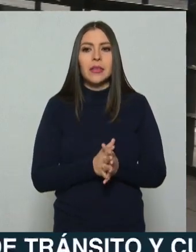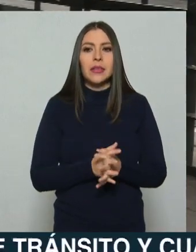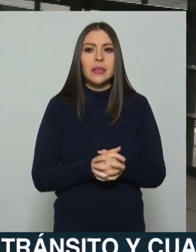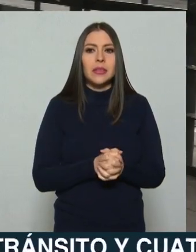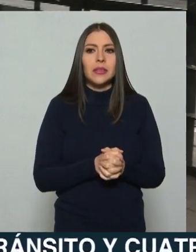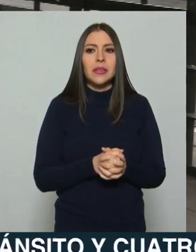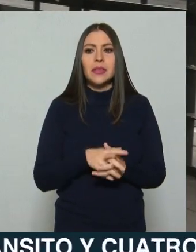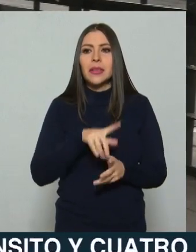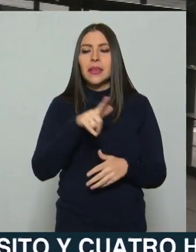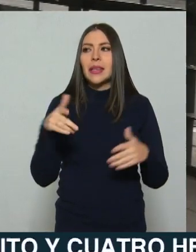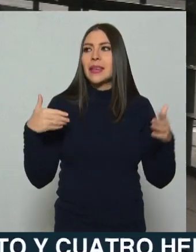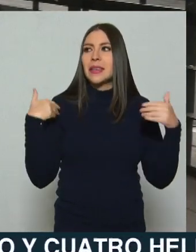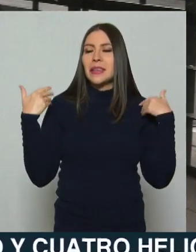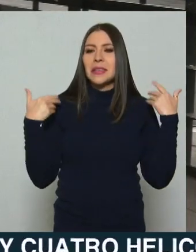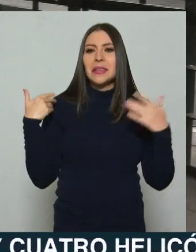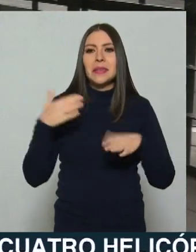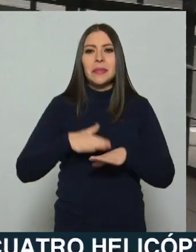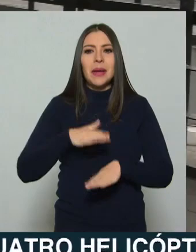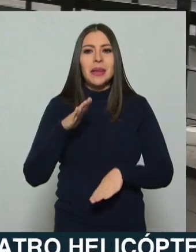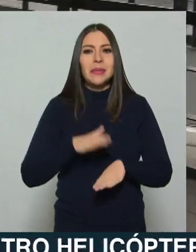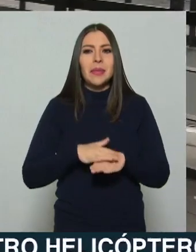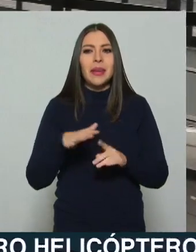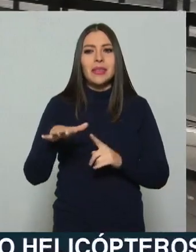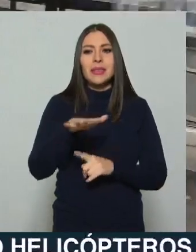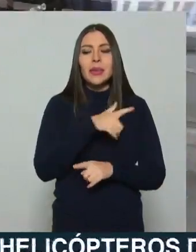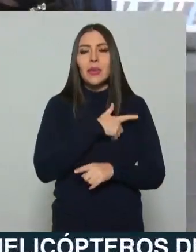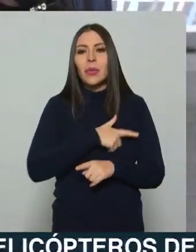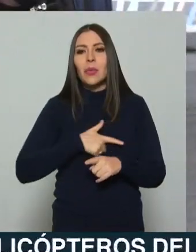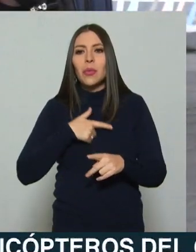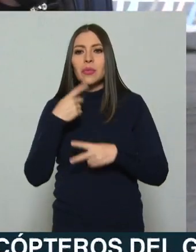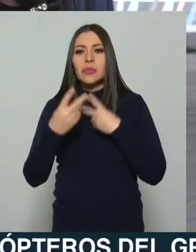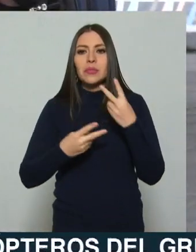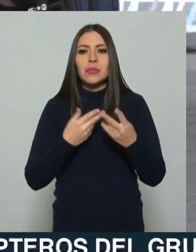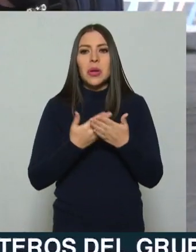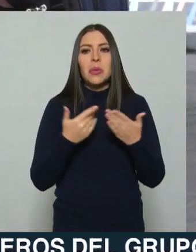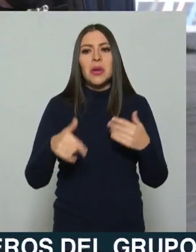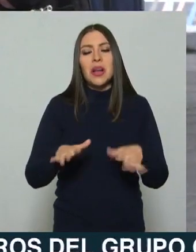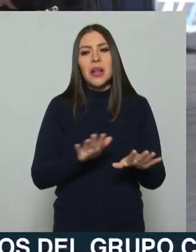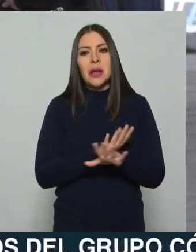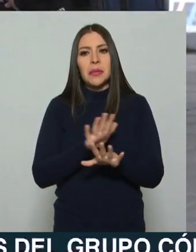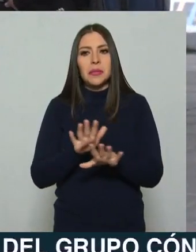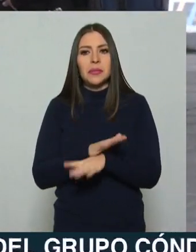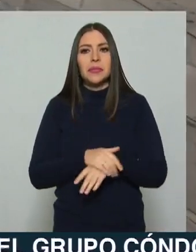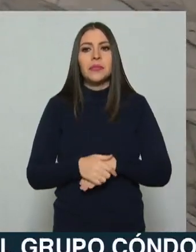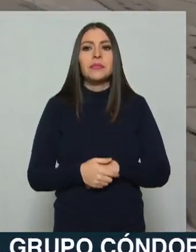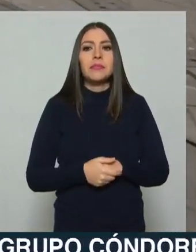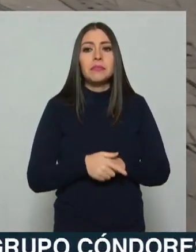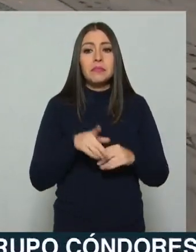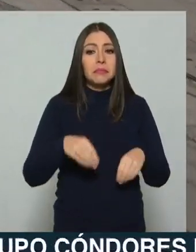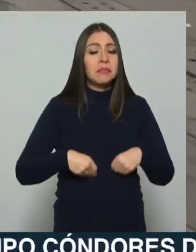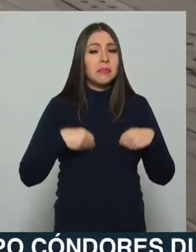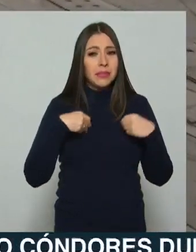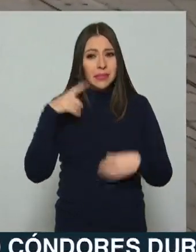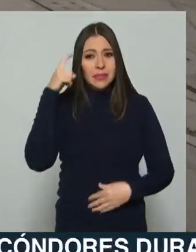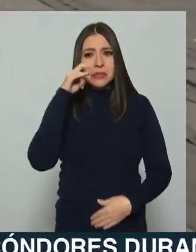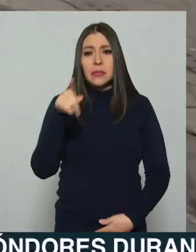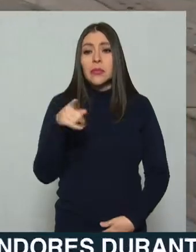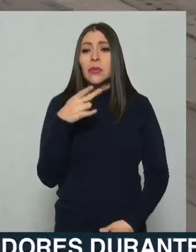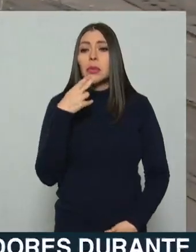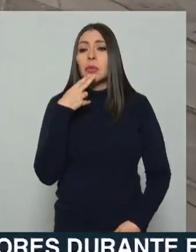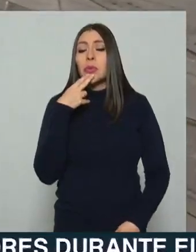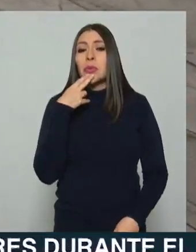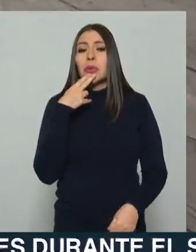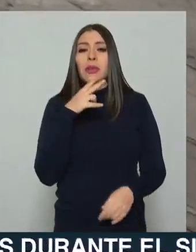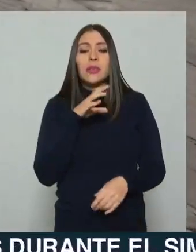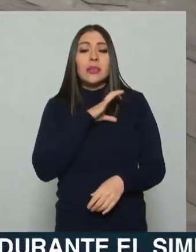más ambiente, como más llamativo. Y aunque las cosas se pongan difíciles, la pasión por ser mariachi no se puede